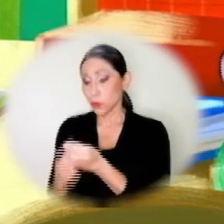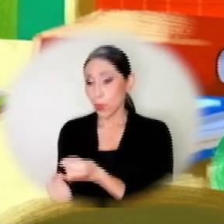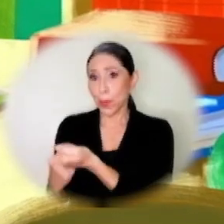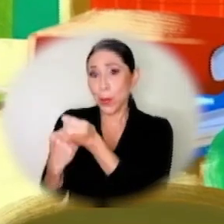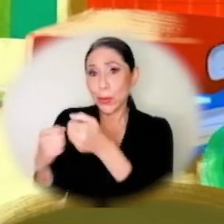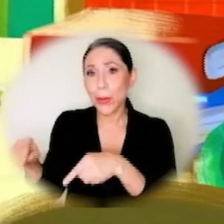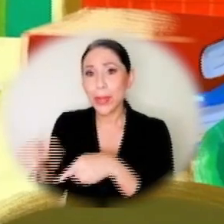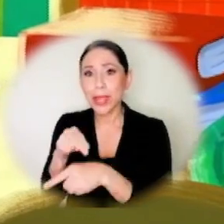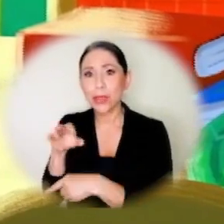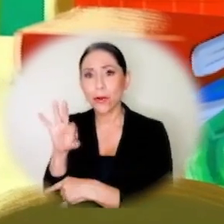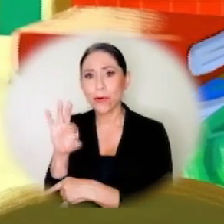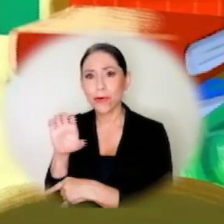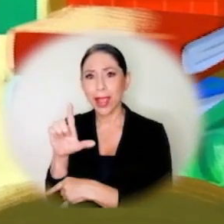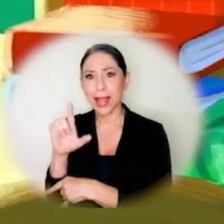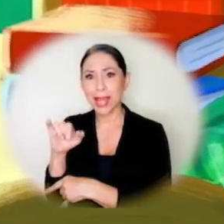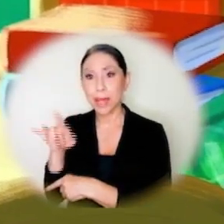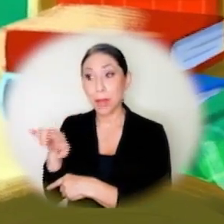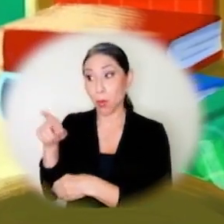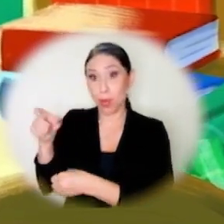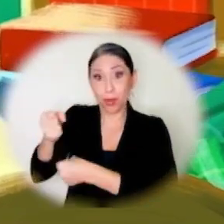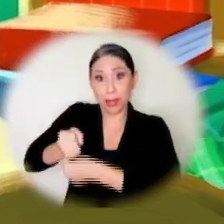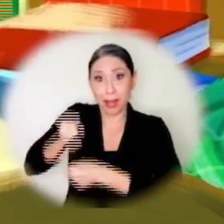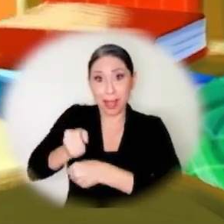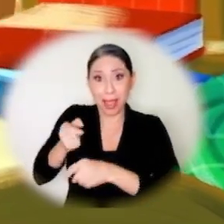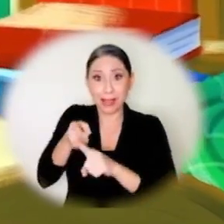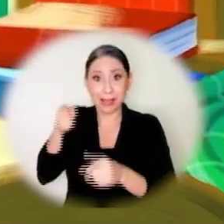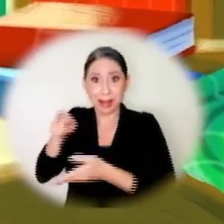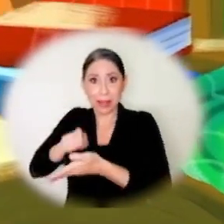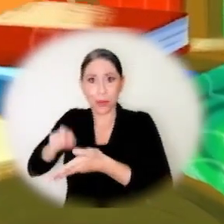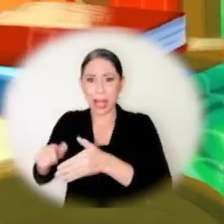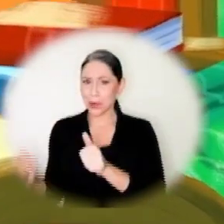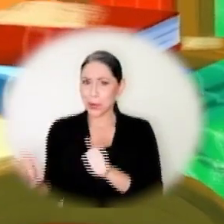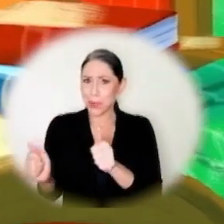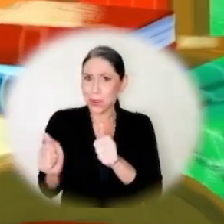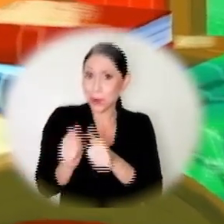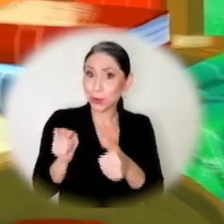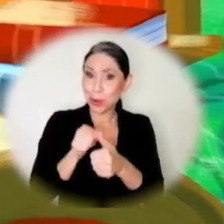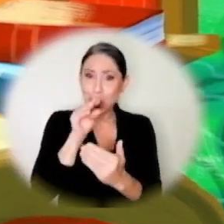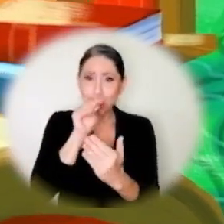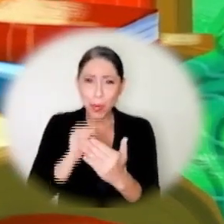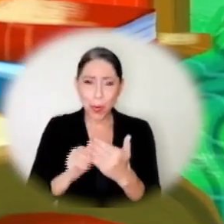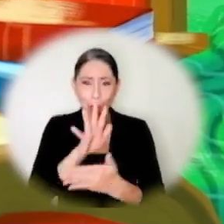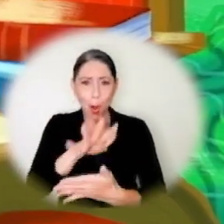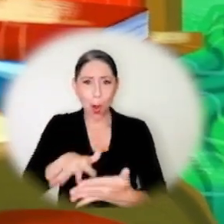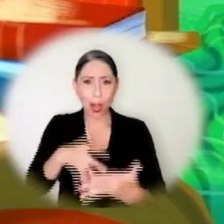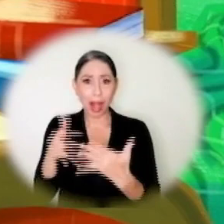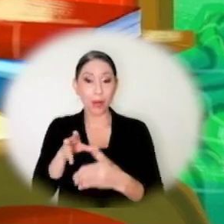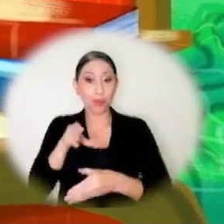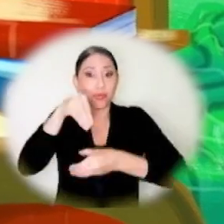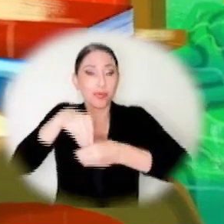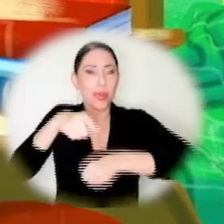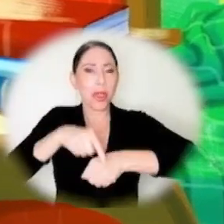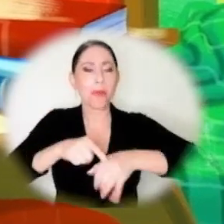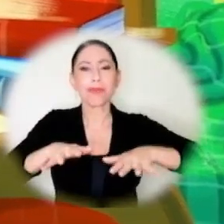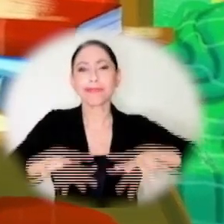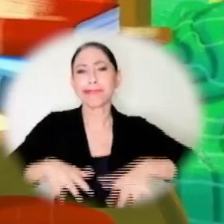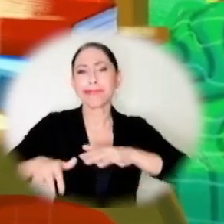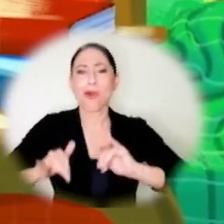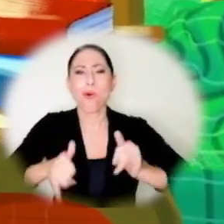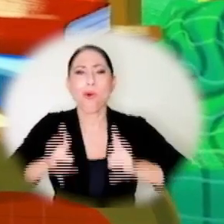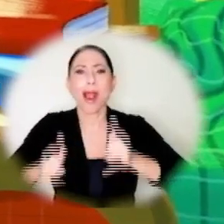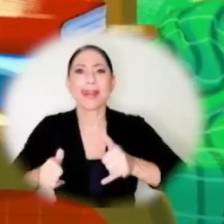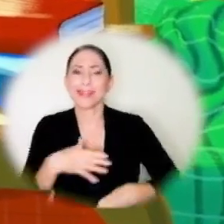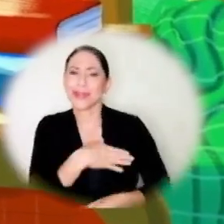Yo apoyo a mi nieto Felipe cuando hace tareas de la escuela. Juntos hacemos un horario antes e incluimos tiempo para descansar y jugar.